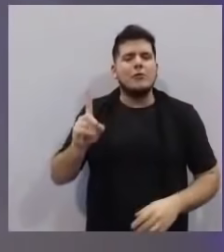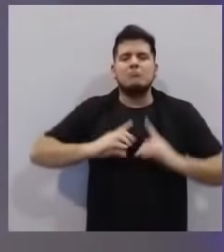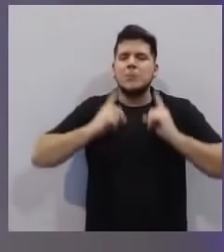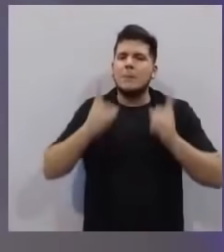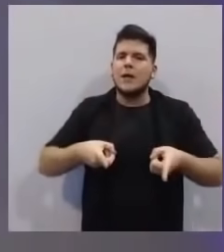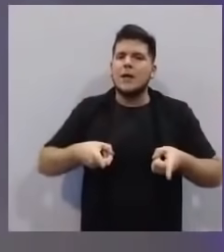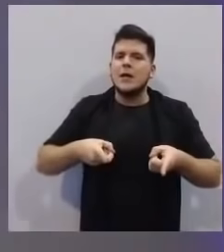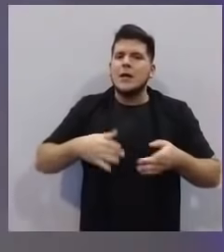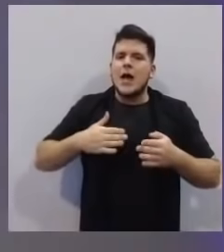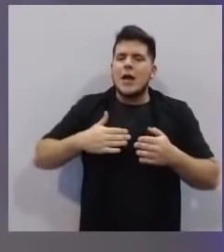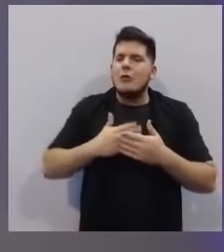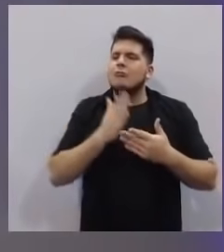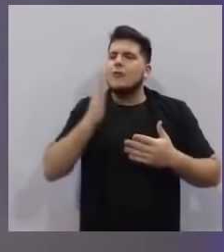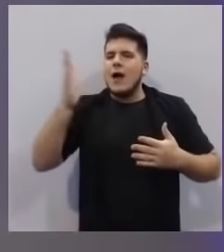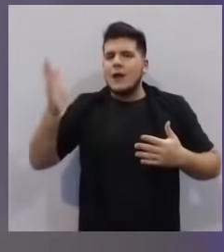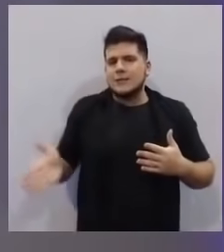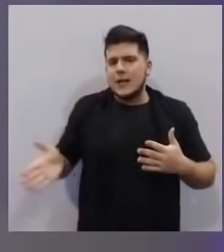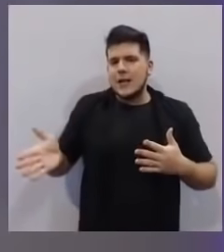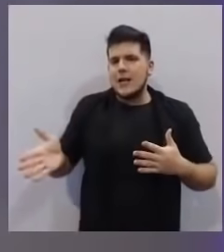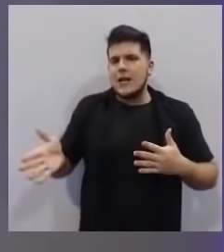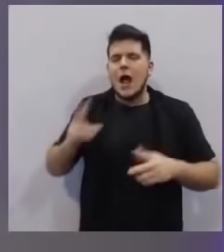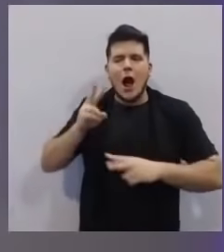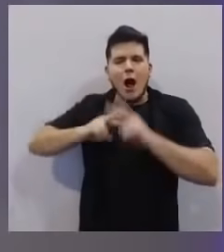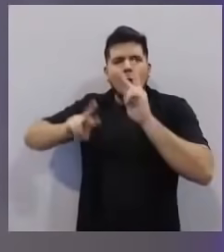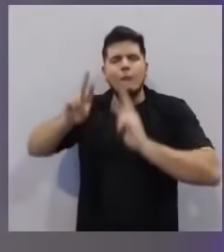espíritu santo y los voy a abrazar a todos